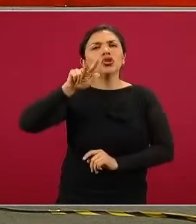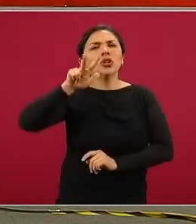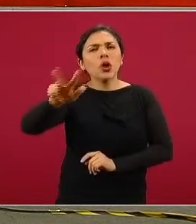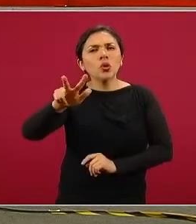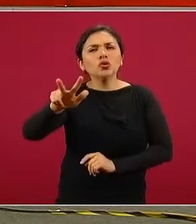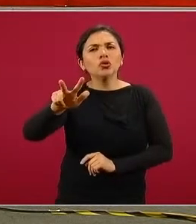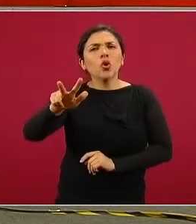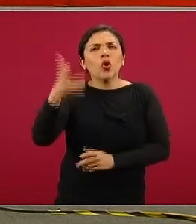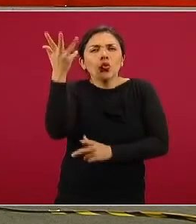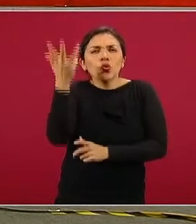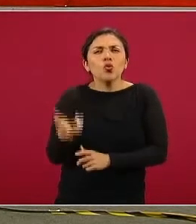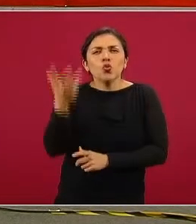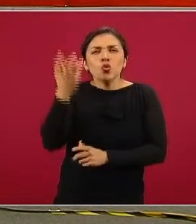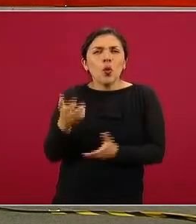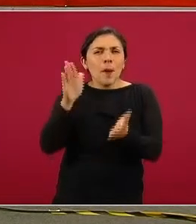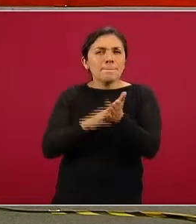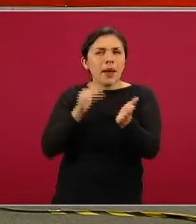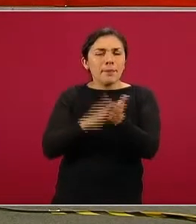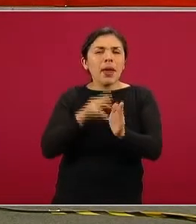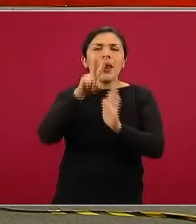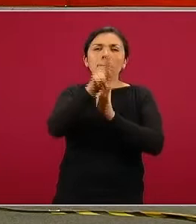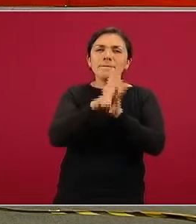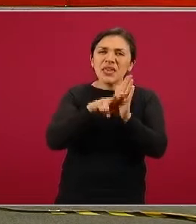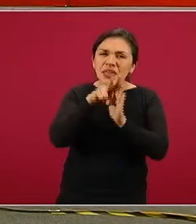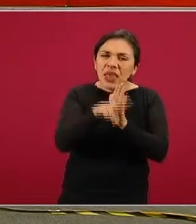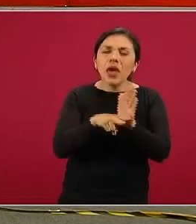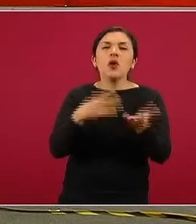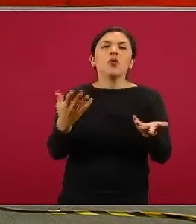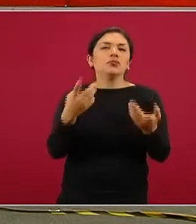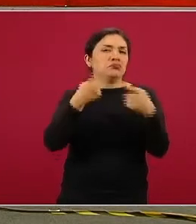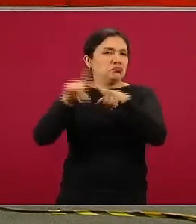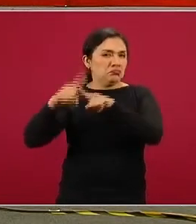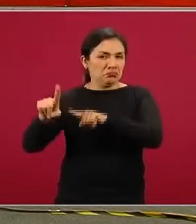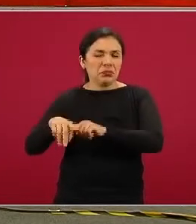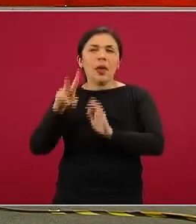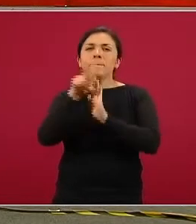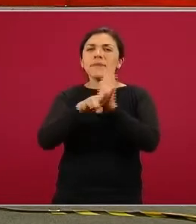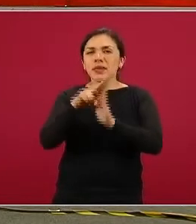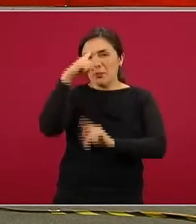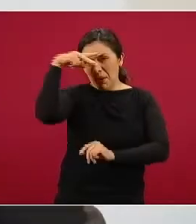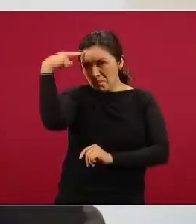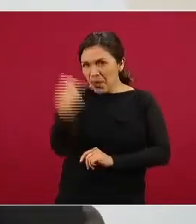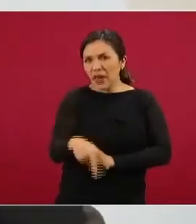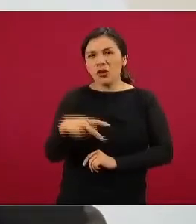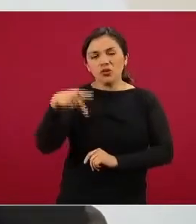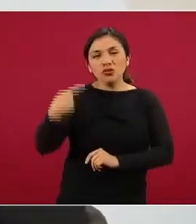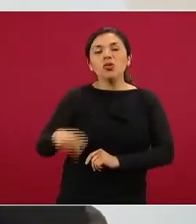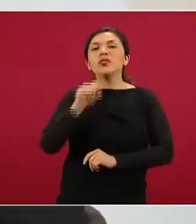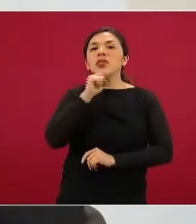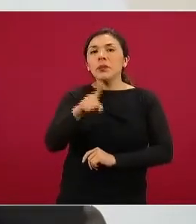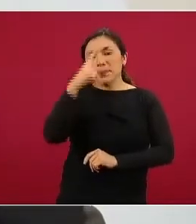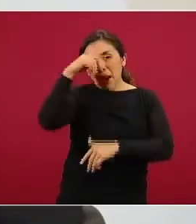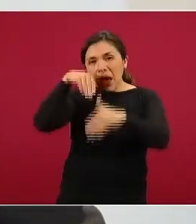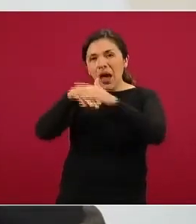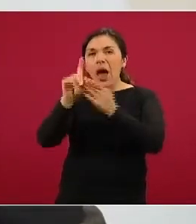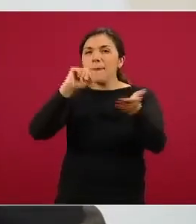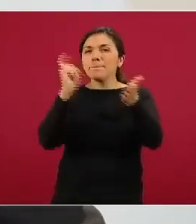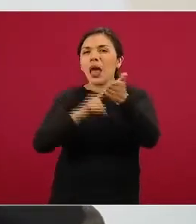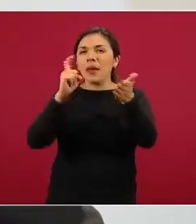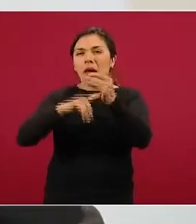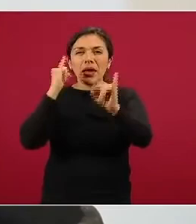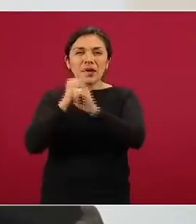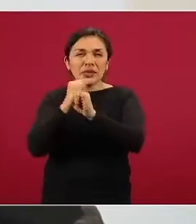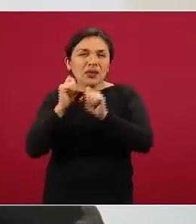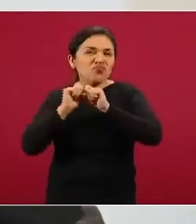21,488 descargas de documentos, videos y videos de México y sobre todo accesos a ligas de